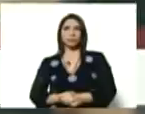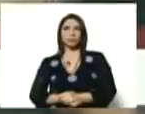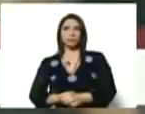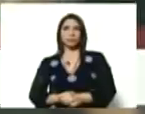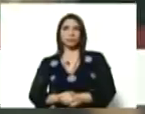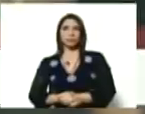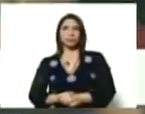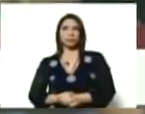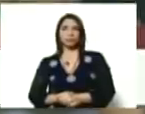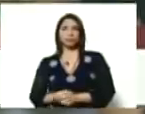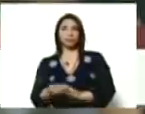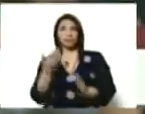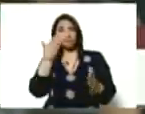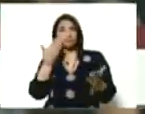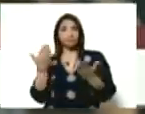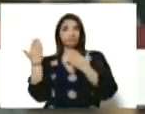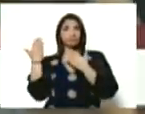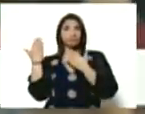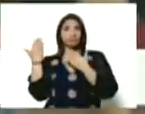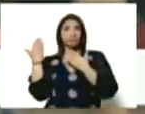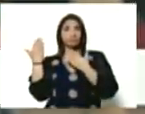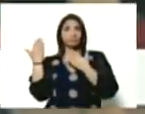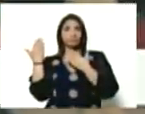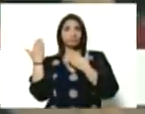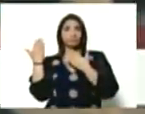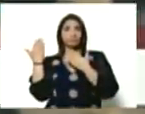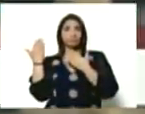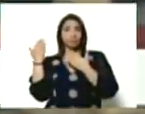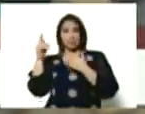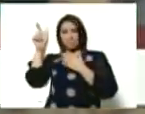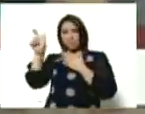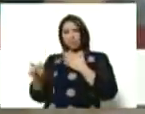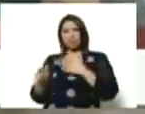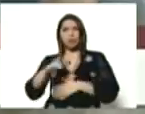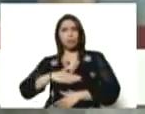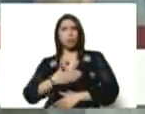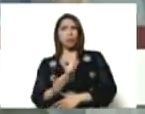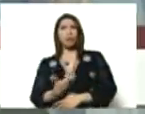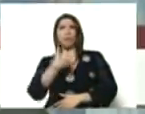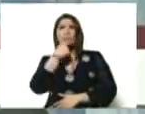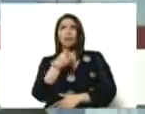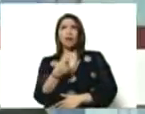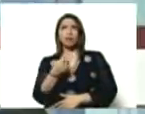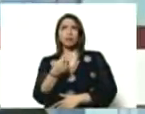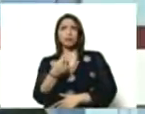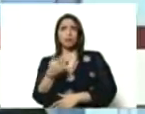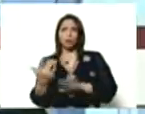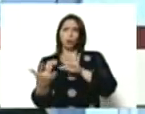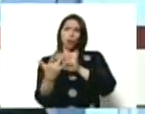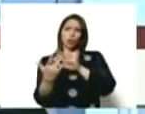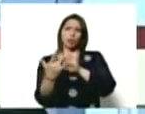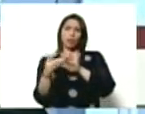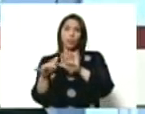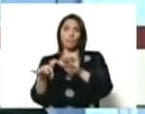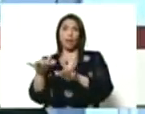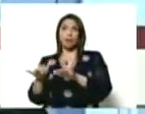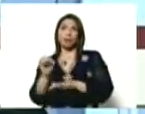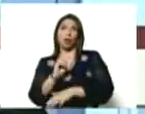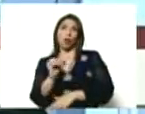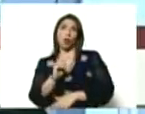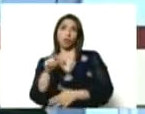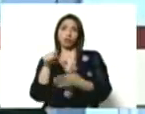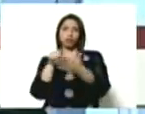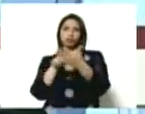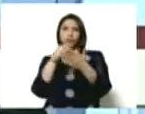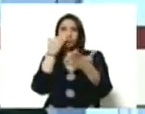Como podemos ver, el elector fácilmente puede interactuar con la máquina seleccionando, como vemos allí,